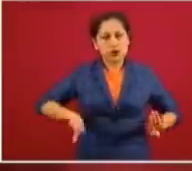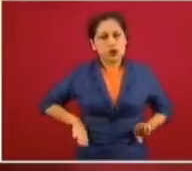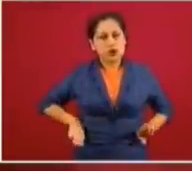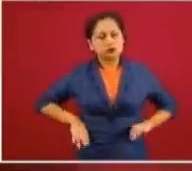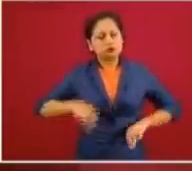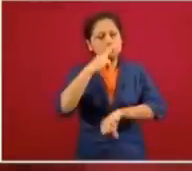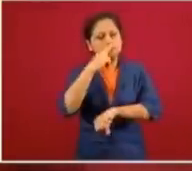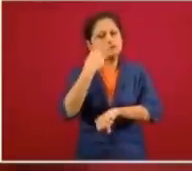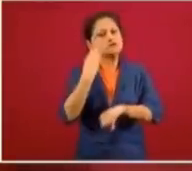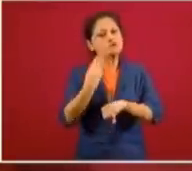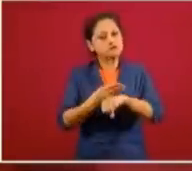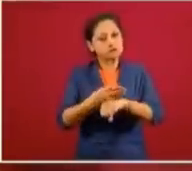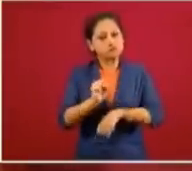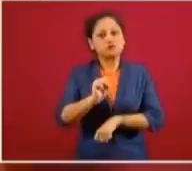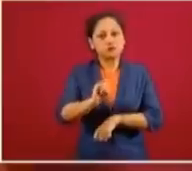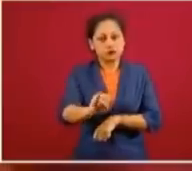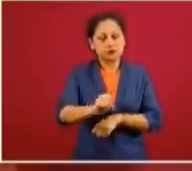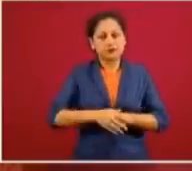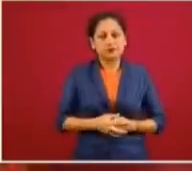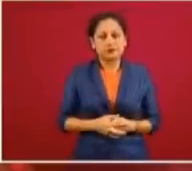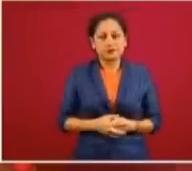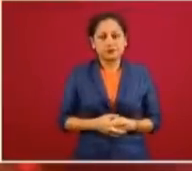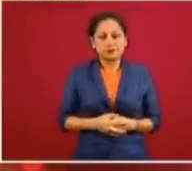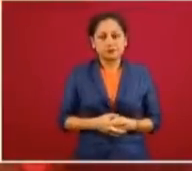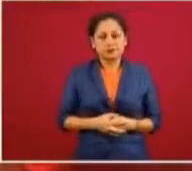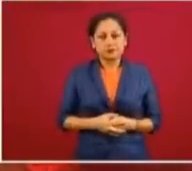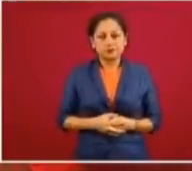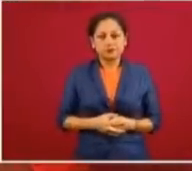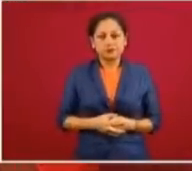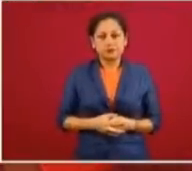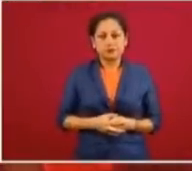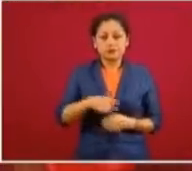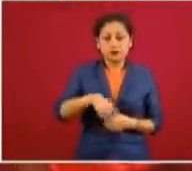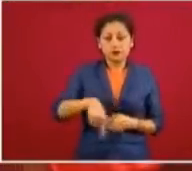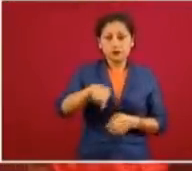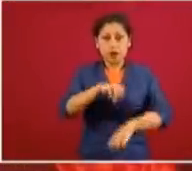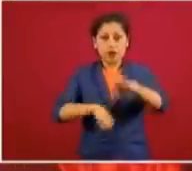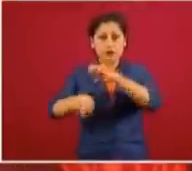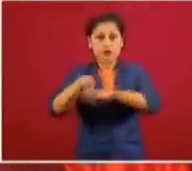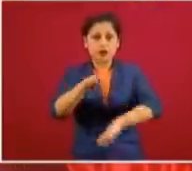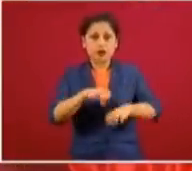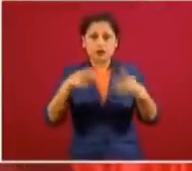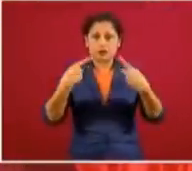esta crisis, que no han despedido a sus trabajadores